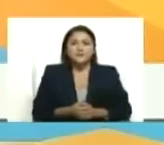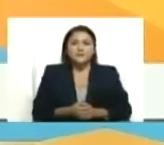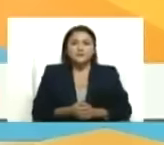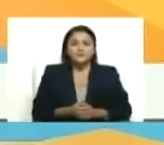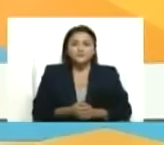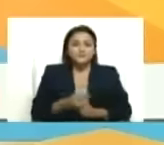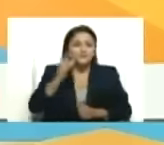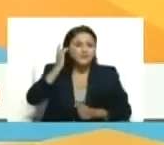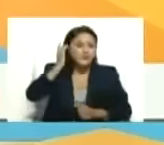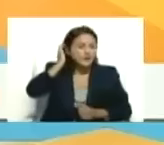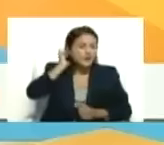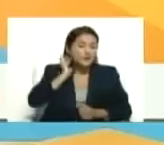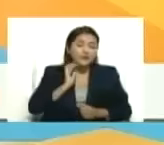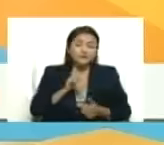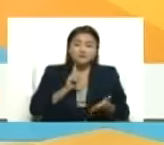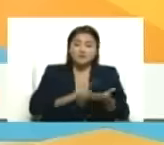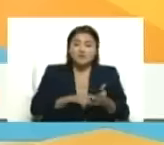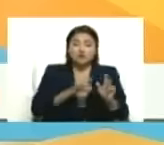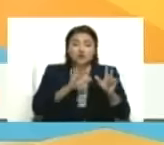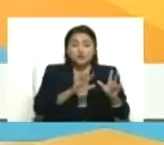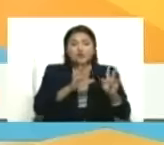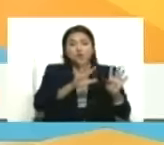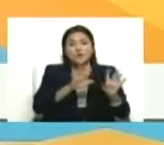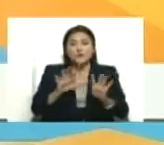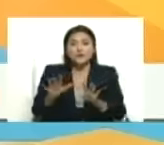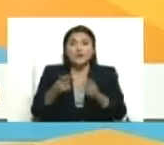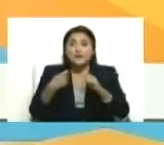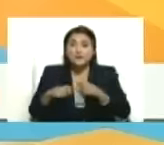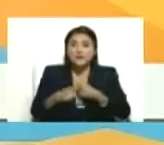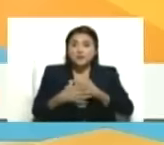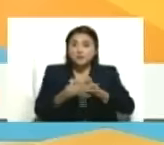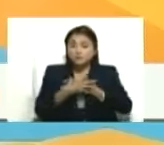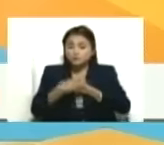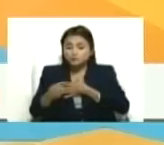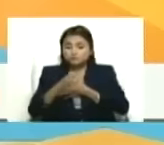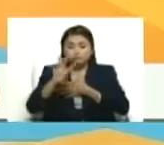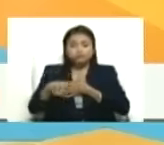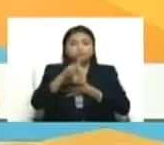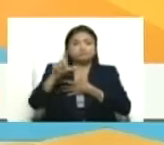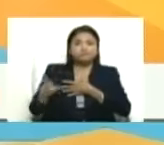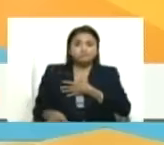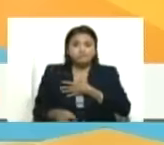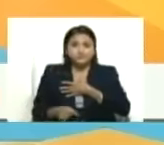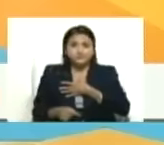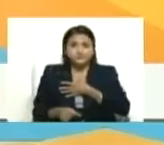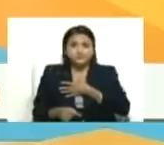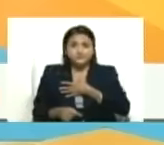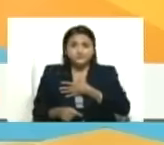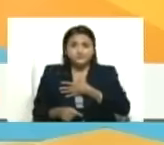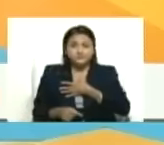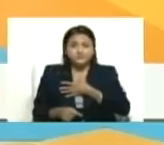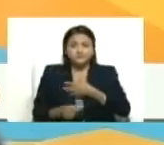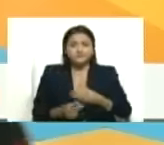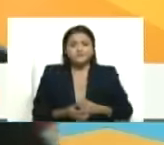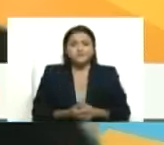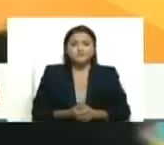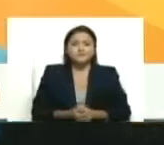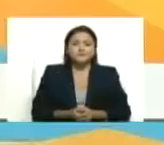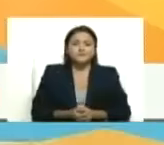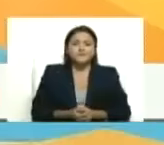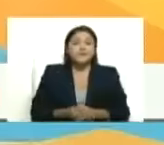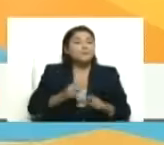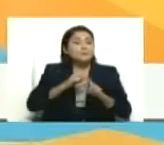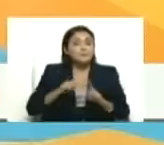que en 1899 intentaron robarnos 159,000 km cu de territorio y